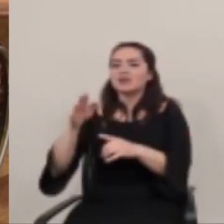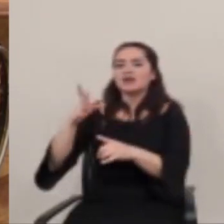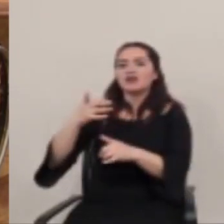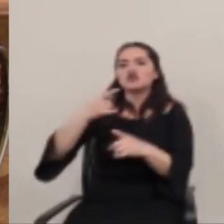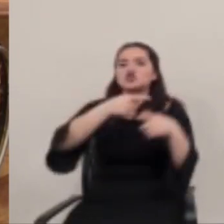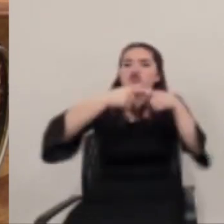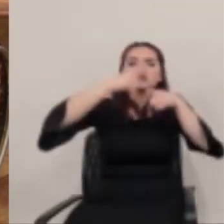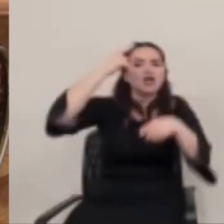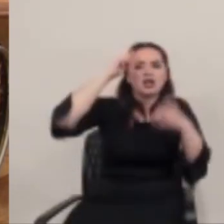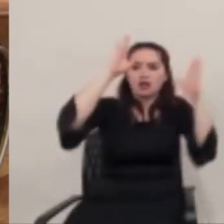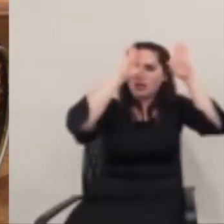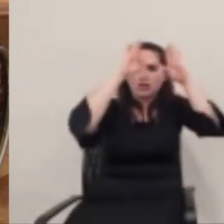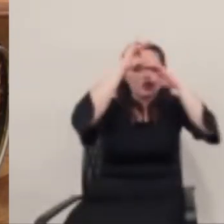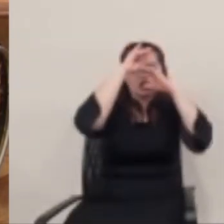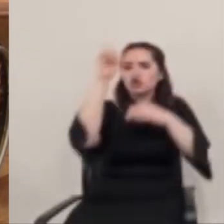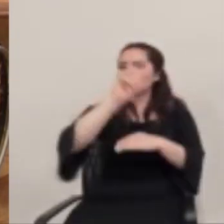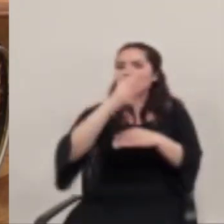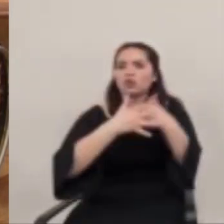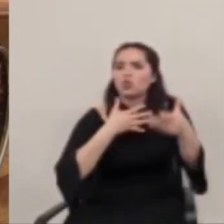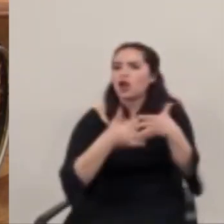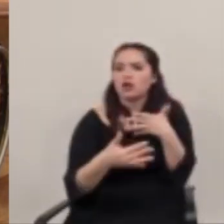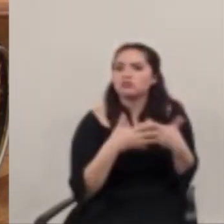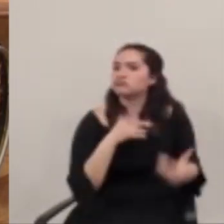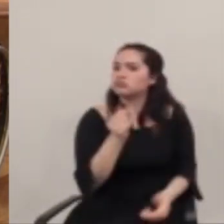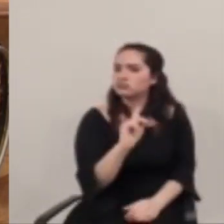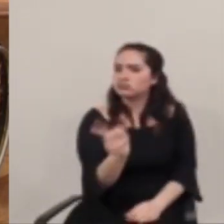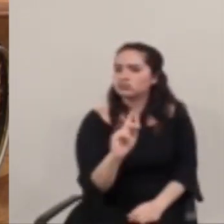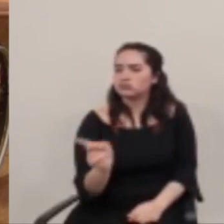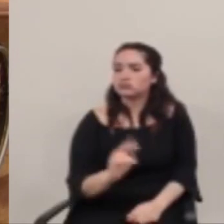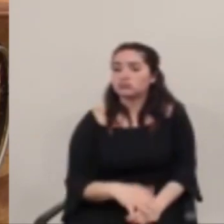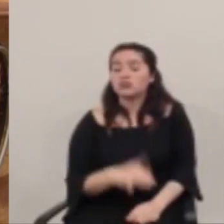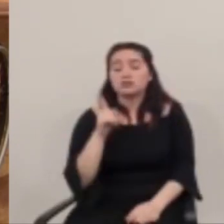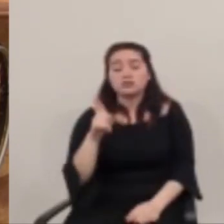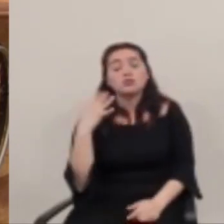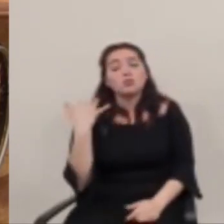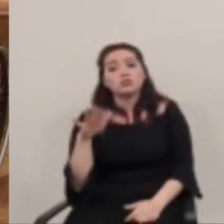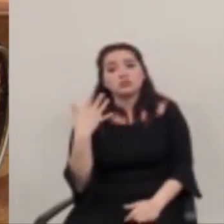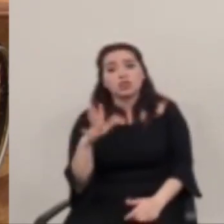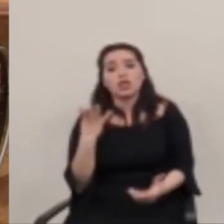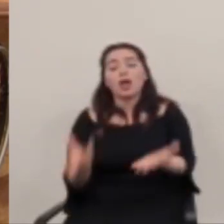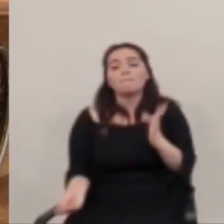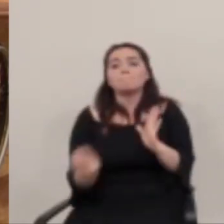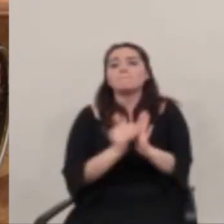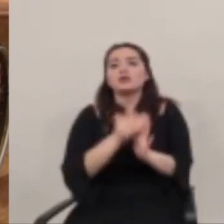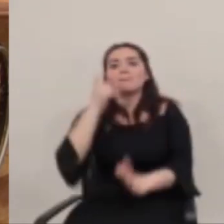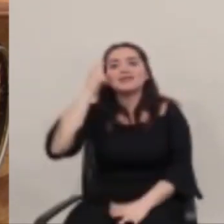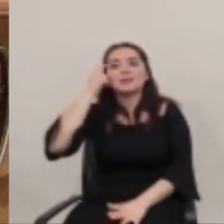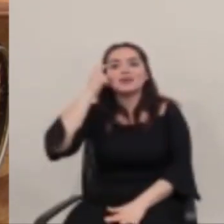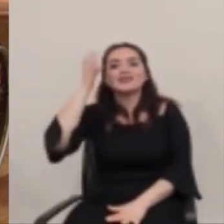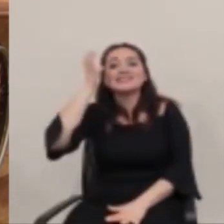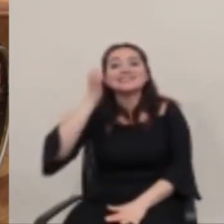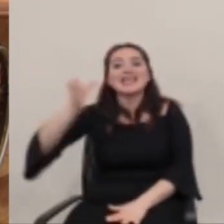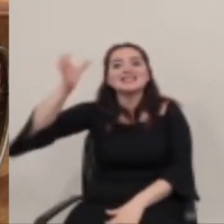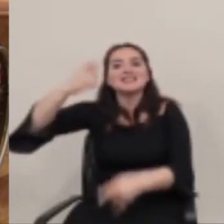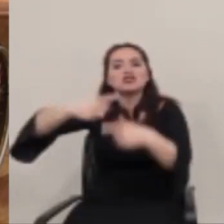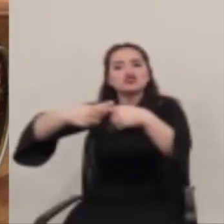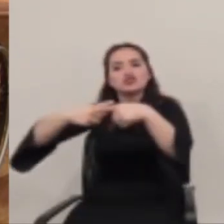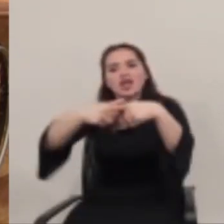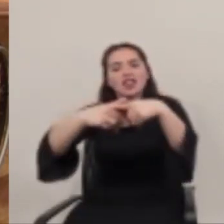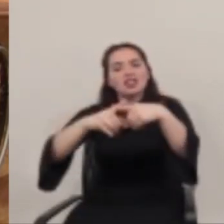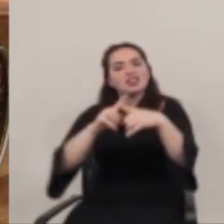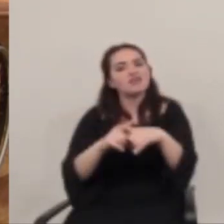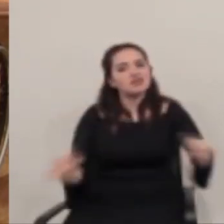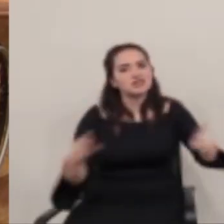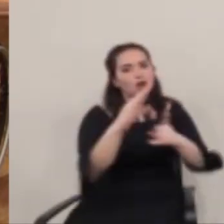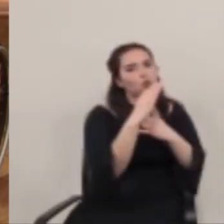no es algo que es natural. Y eso es un aporte fundamental del pensamiento de las ciencias sociales en cuanto a diferenciar la naturaleza de la cultura, ¿no es